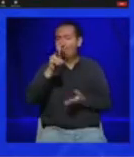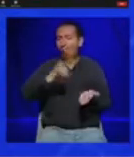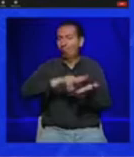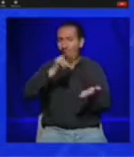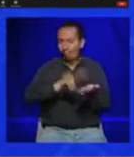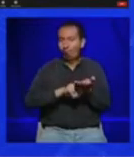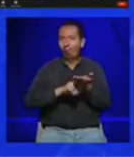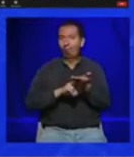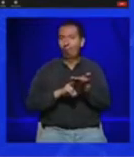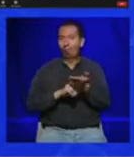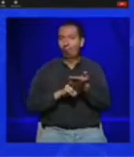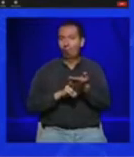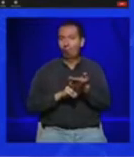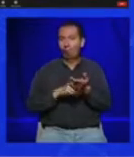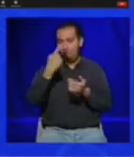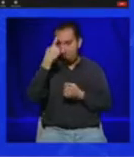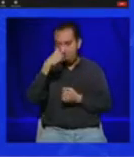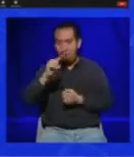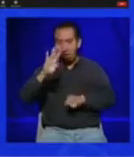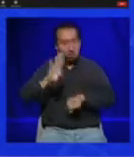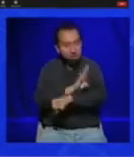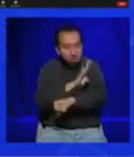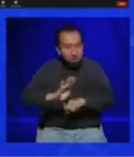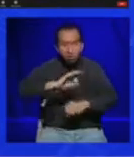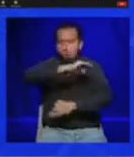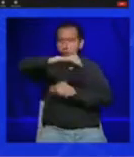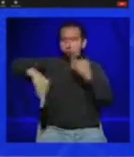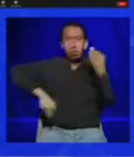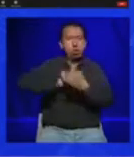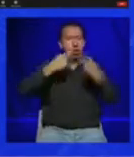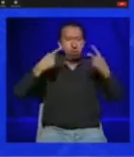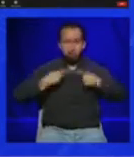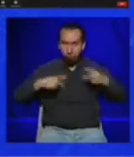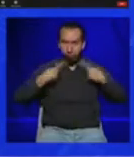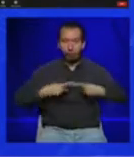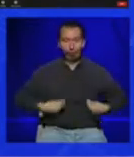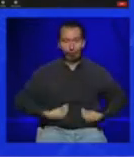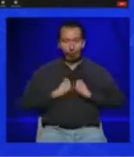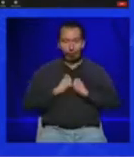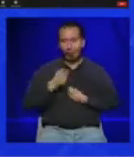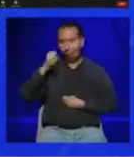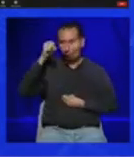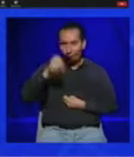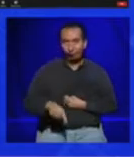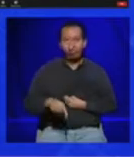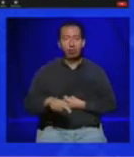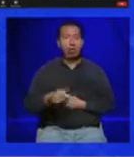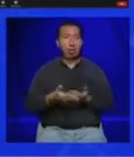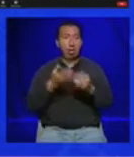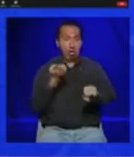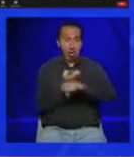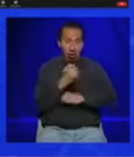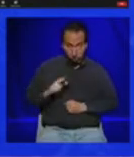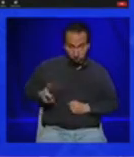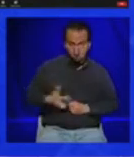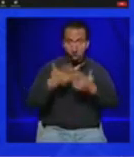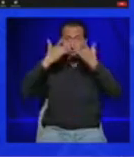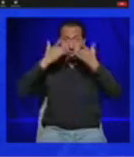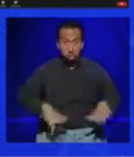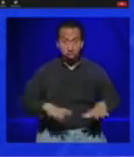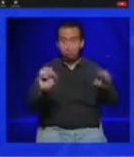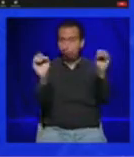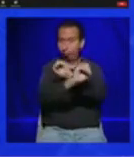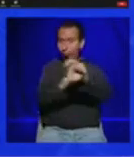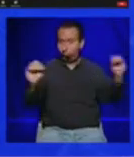brinde mejores condiciones y oportunidades para todos los habitantes. Porque Guanajuato no se detiene, porque